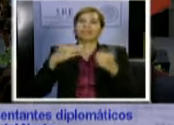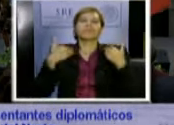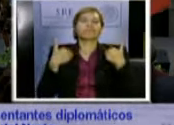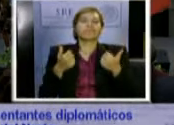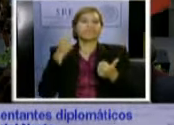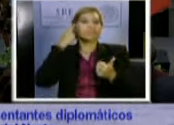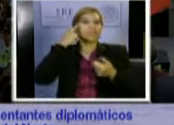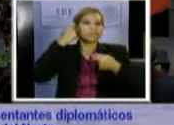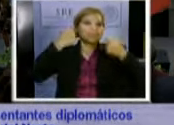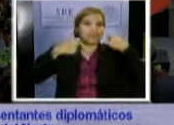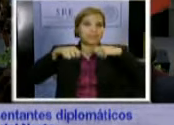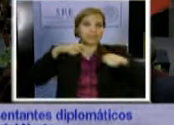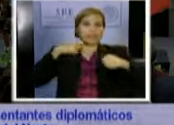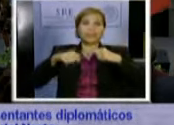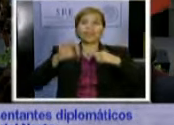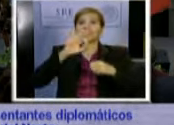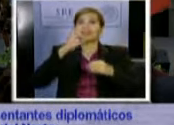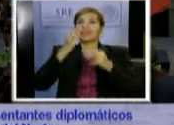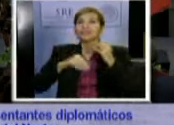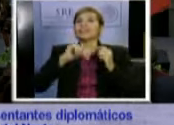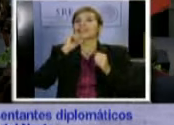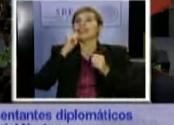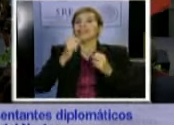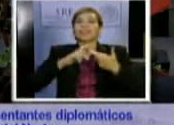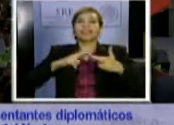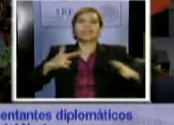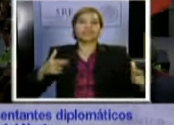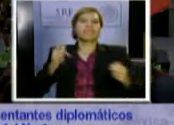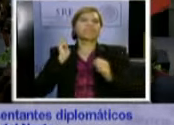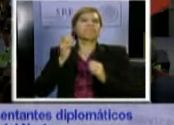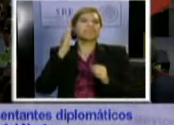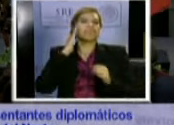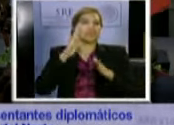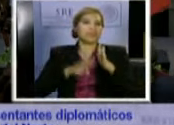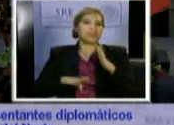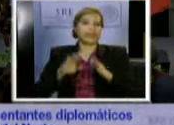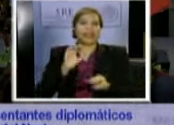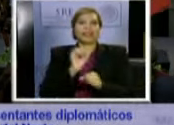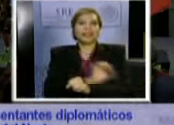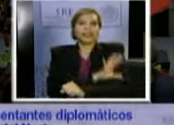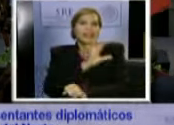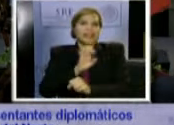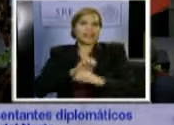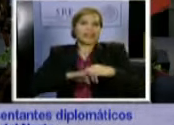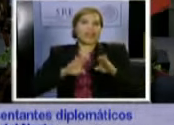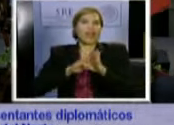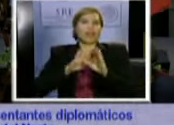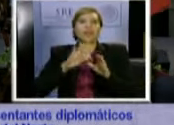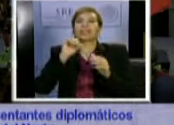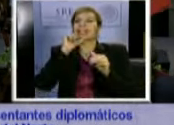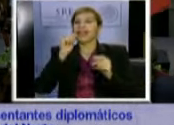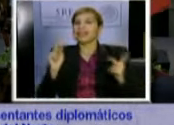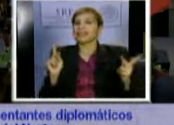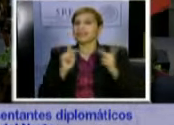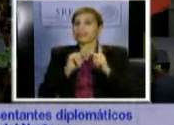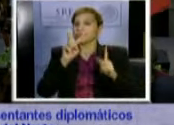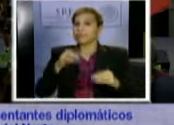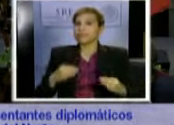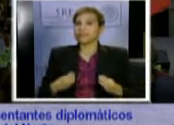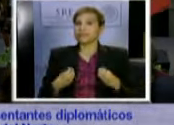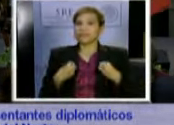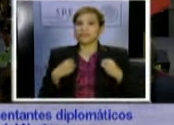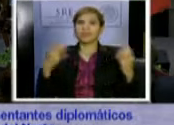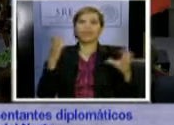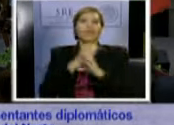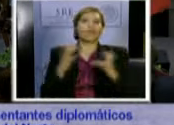permear. Al final, quizá ninguna relación sea tan basada en emociones que no tienen nada que ver con la realidad, con